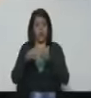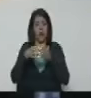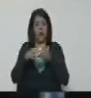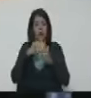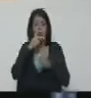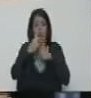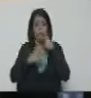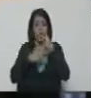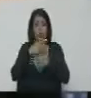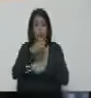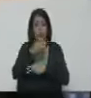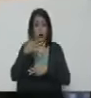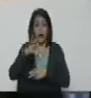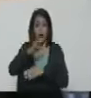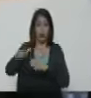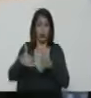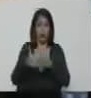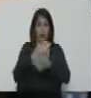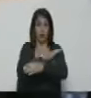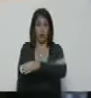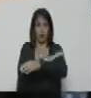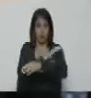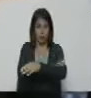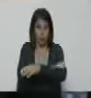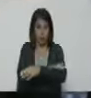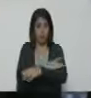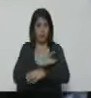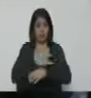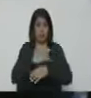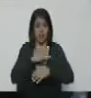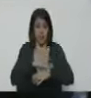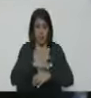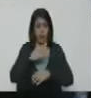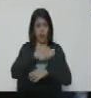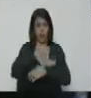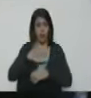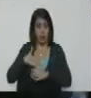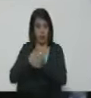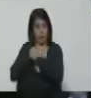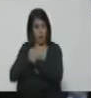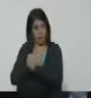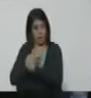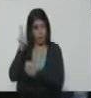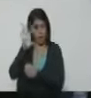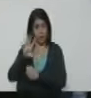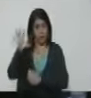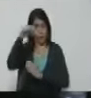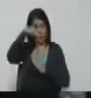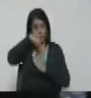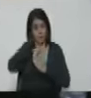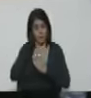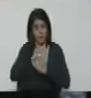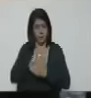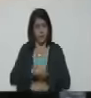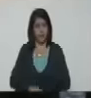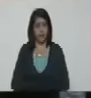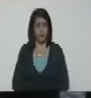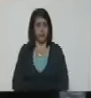venezolano, en nombre de toda la oposición, sentimos y queremos a Venezuela, llevamos a Venezuela en la